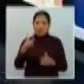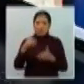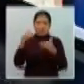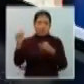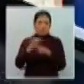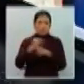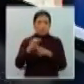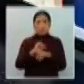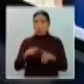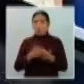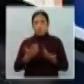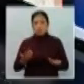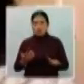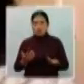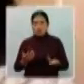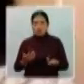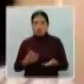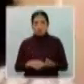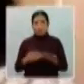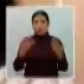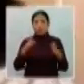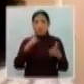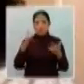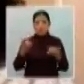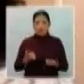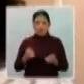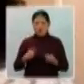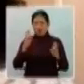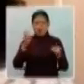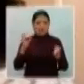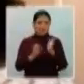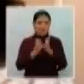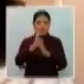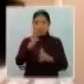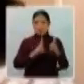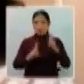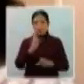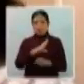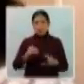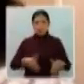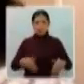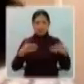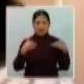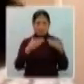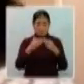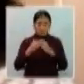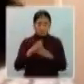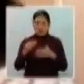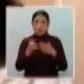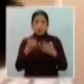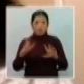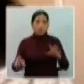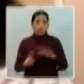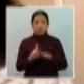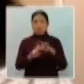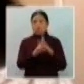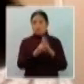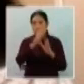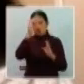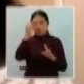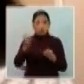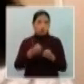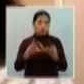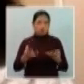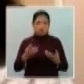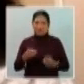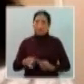Y ahora, los momentos del censo de población y vivienda levantan mucha expectativa, especialmente los jóvenes, ¿no?